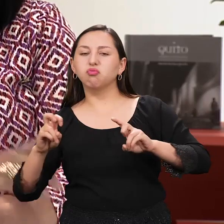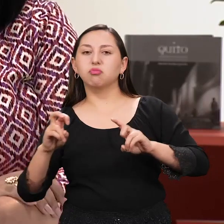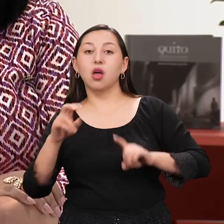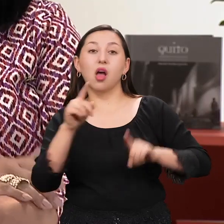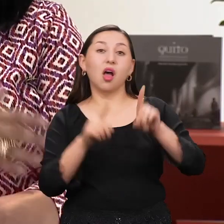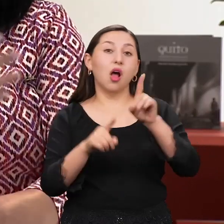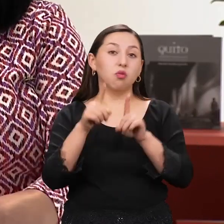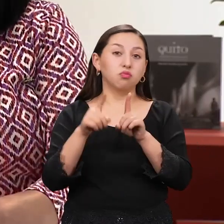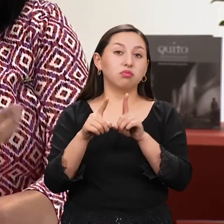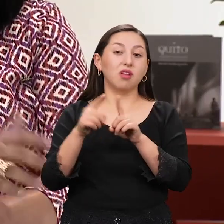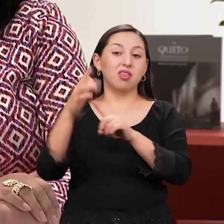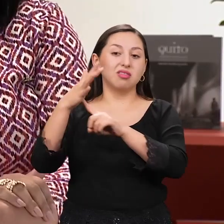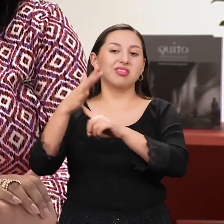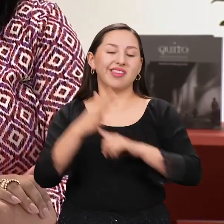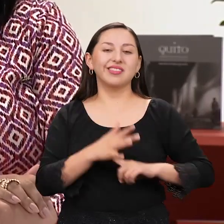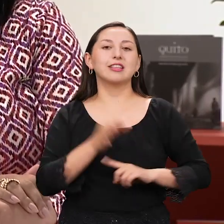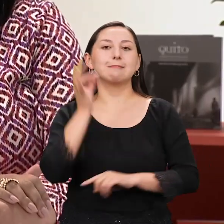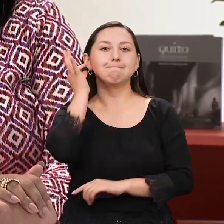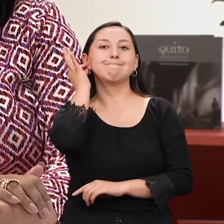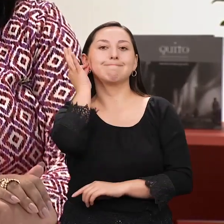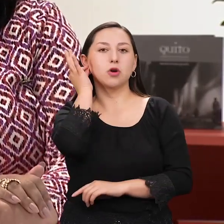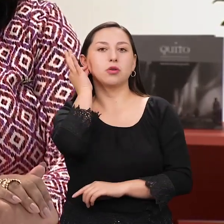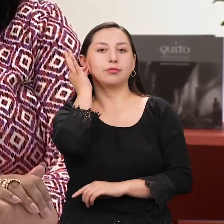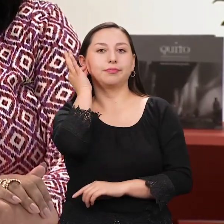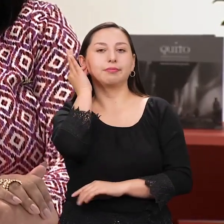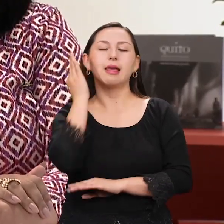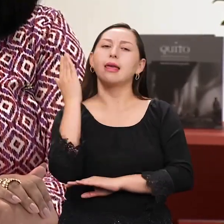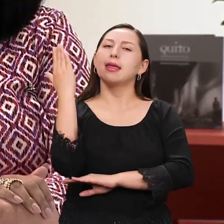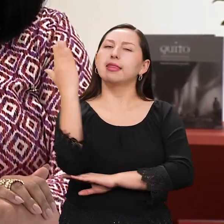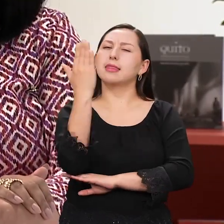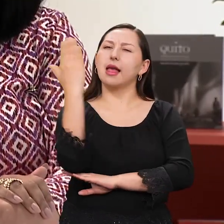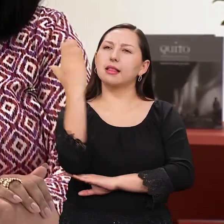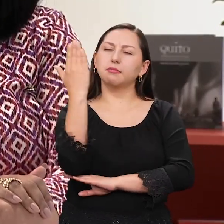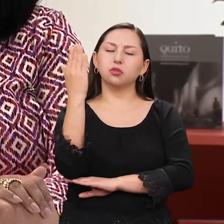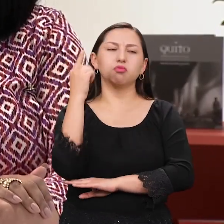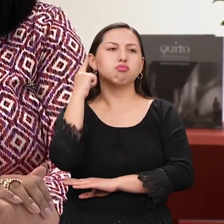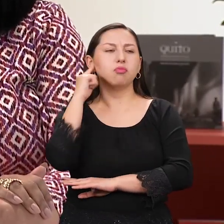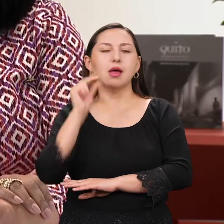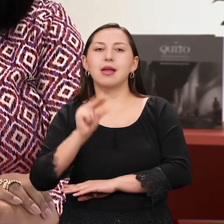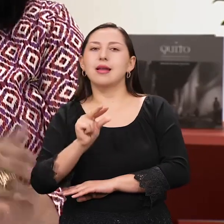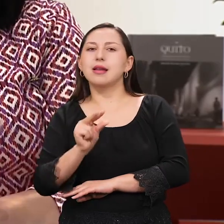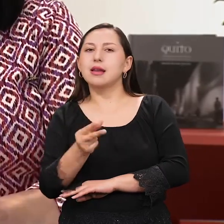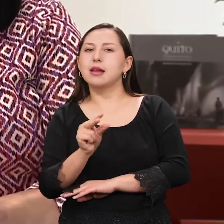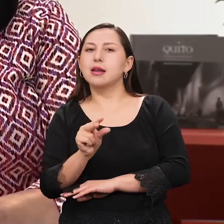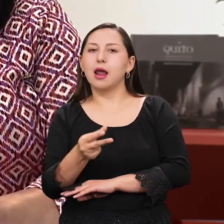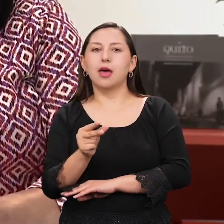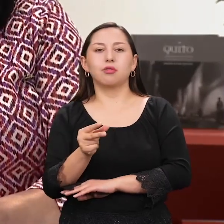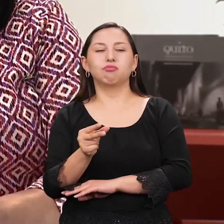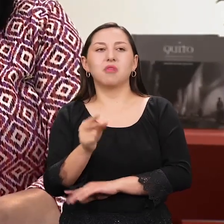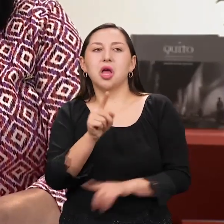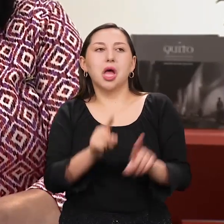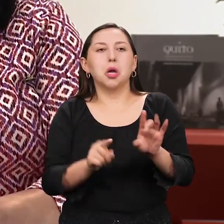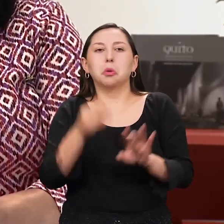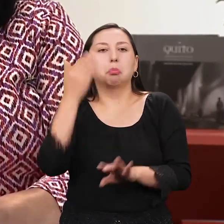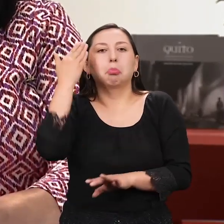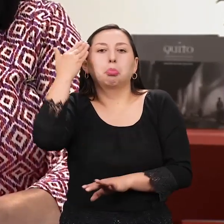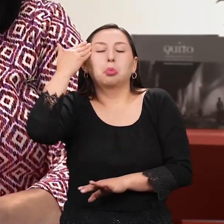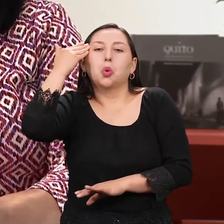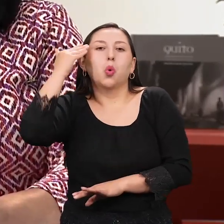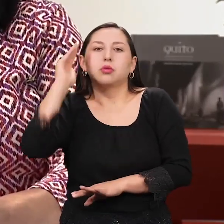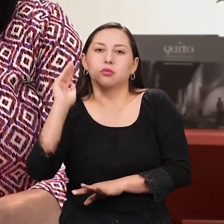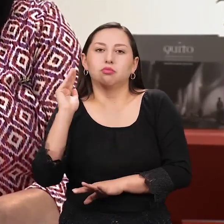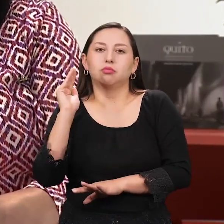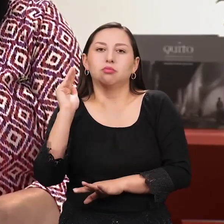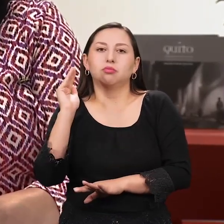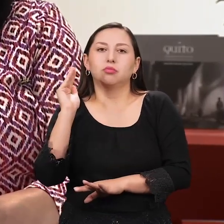violencia. Todavía observamos que desde los medios de comunicación no existe, primero, el conocimiento necesario para manejar